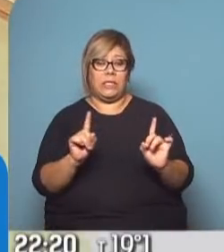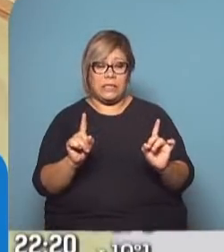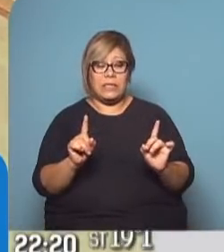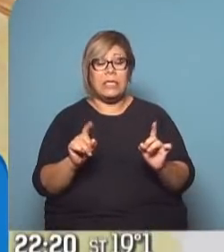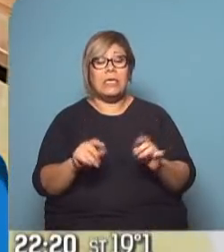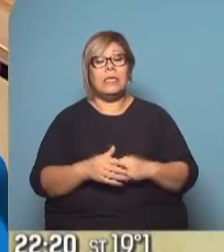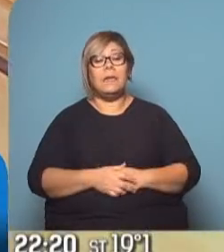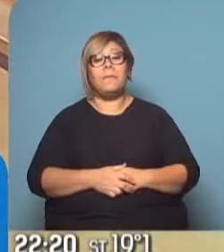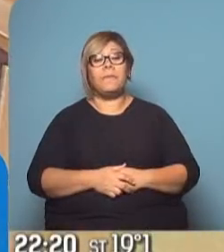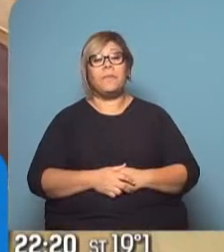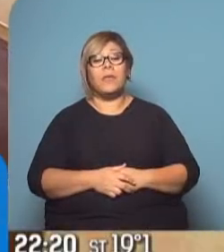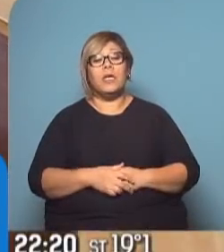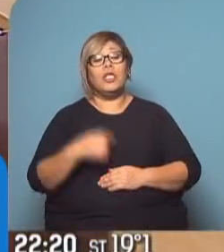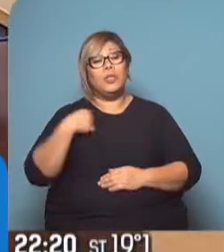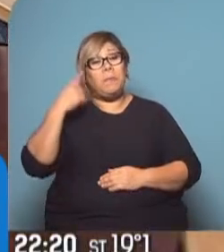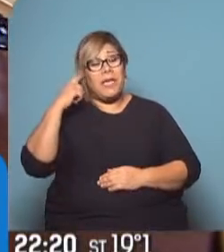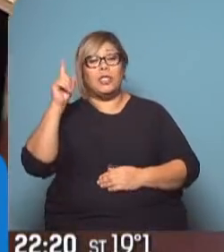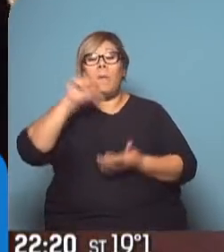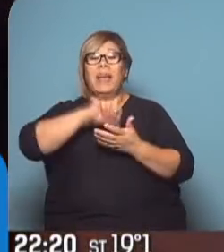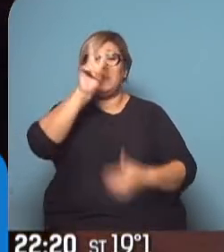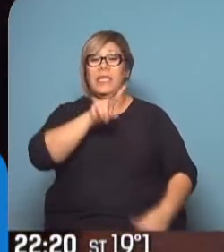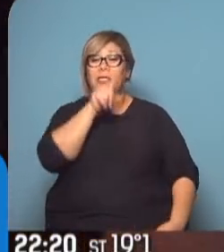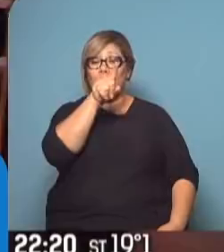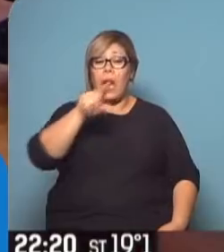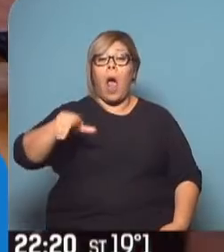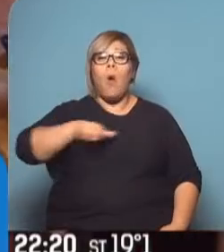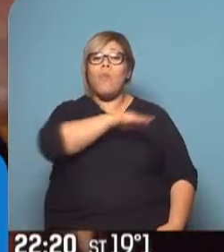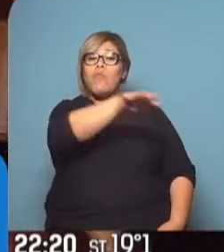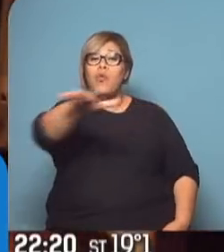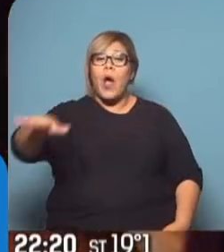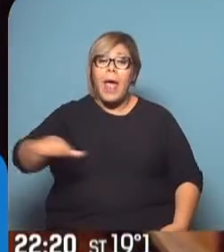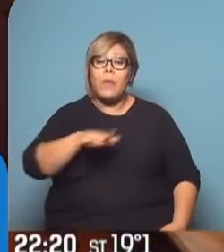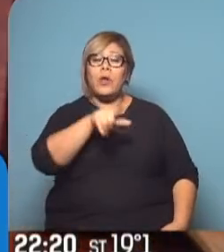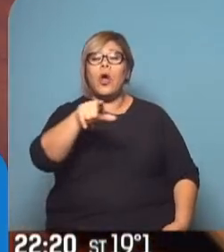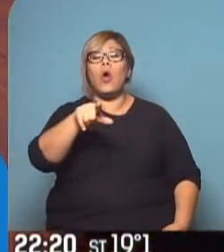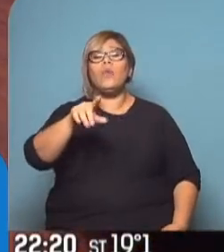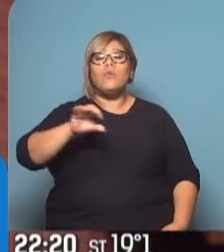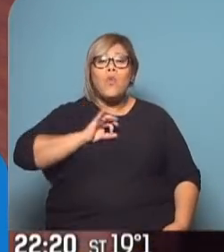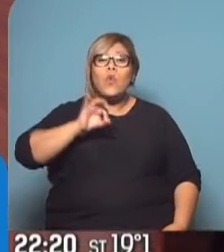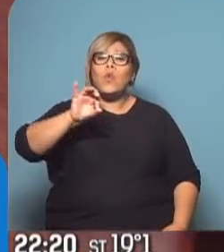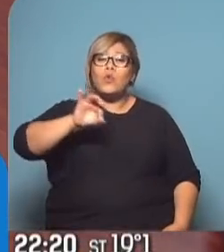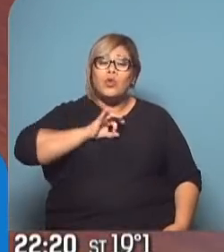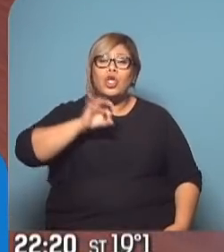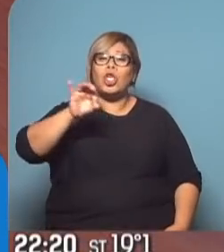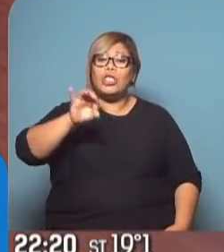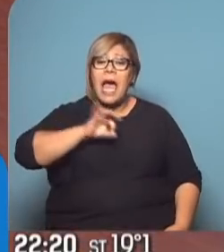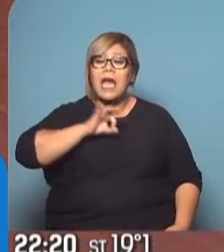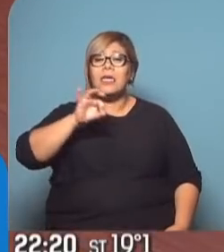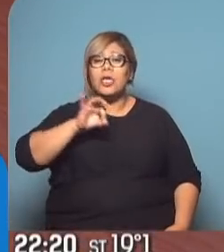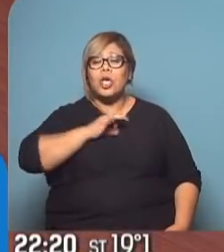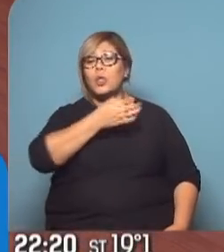este caso. Yo lo creo que está pasando en Venezuela es que tenés un pueblo que lleva años bajo un régimen que los